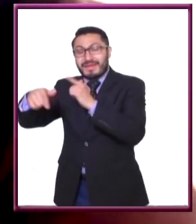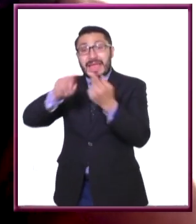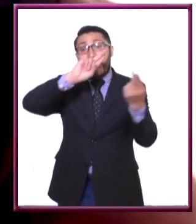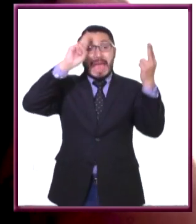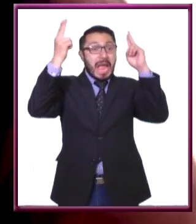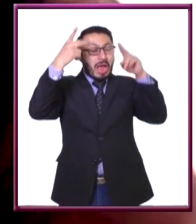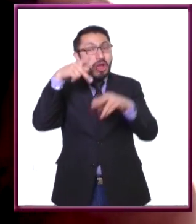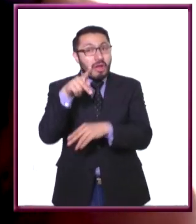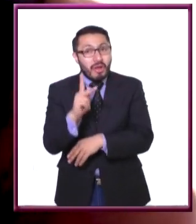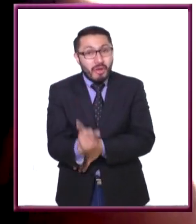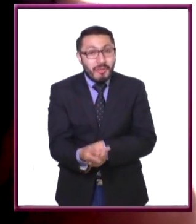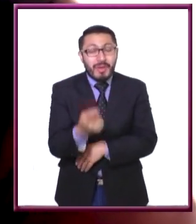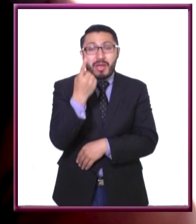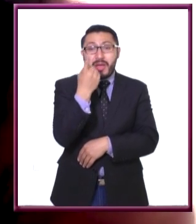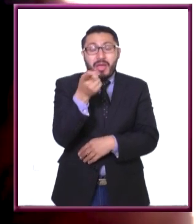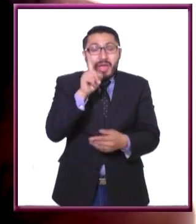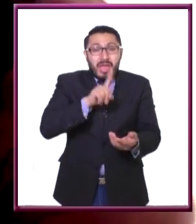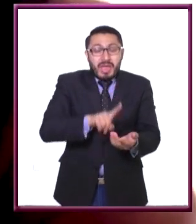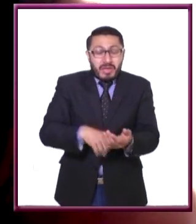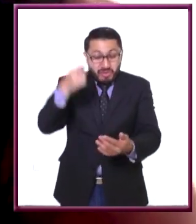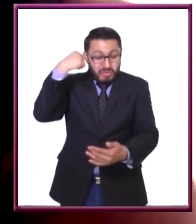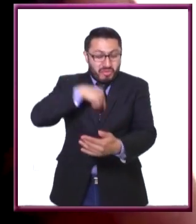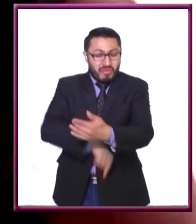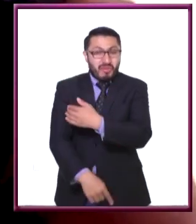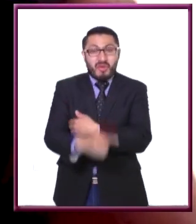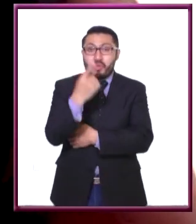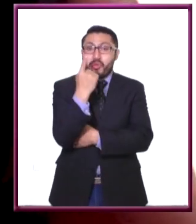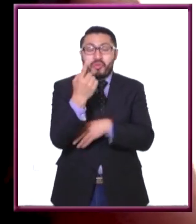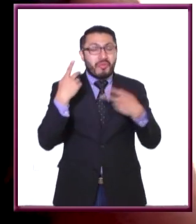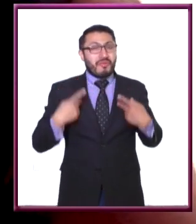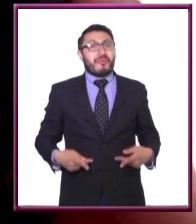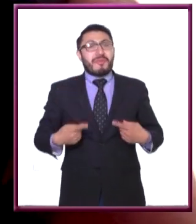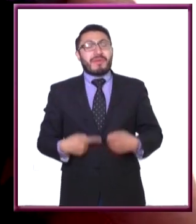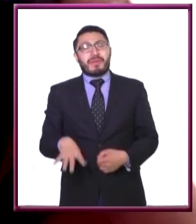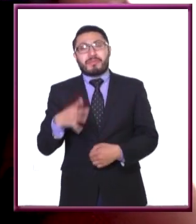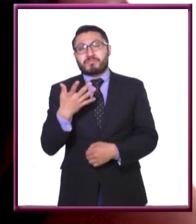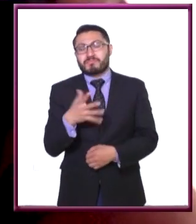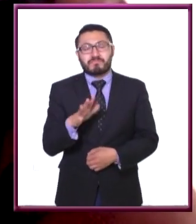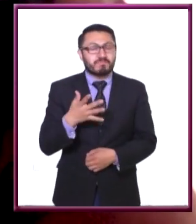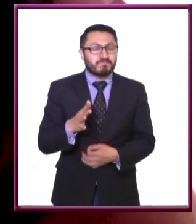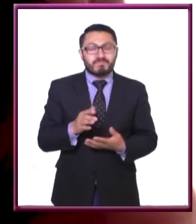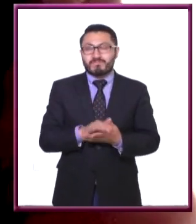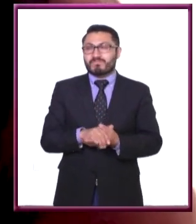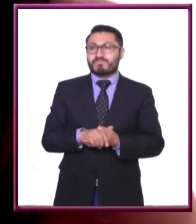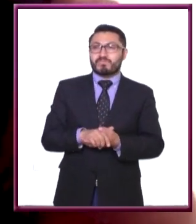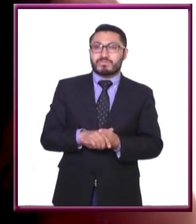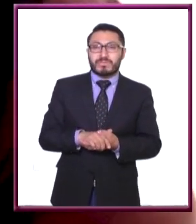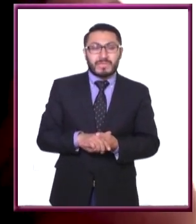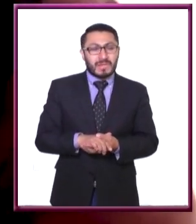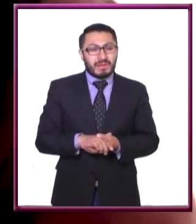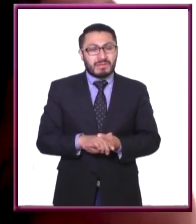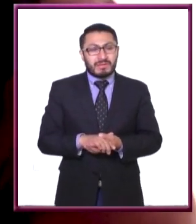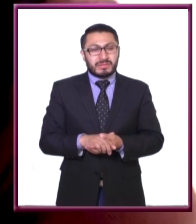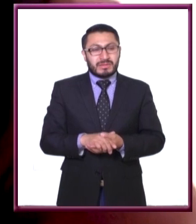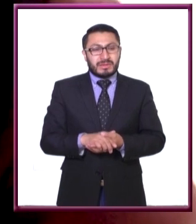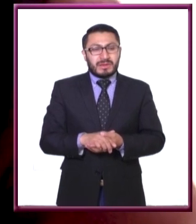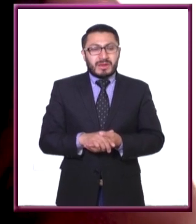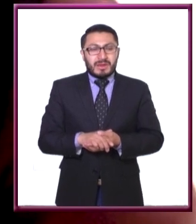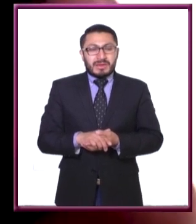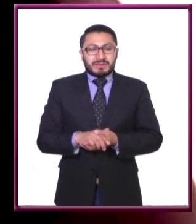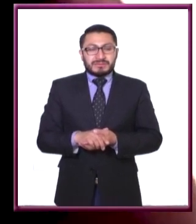en el universo. Sin embargo, en un solo cuerpo humano tenemos una cantidad